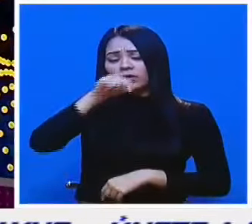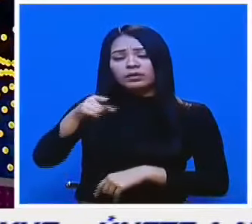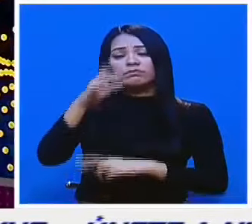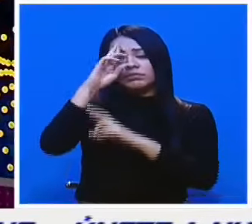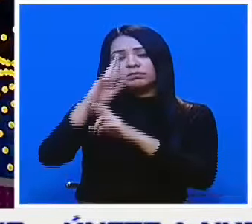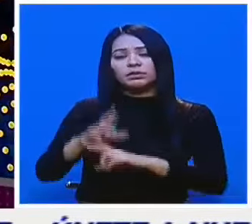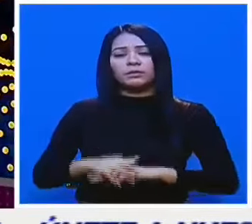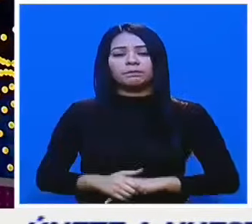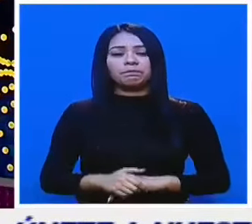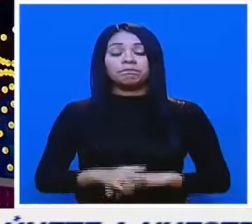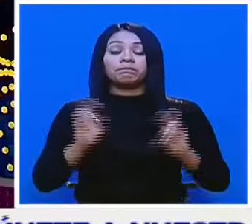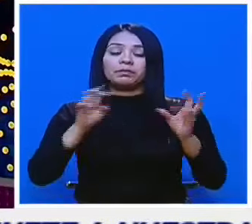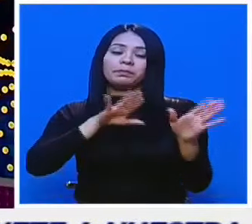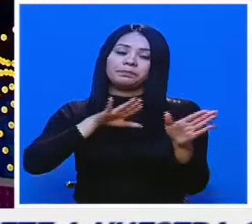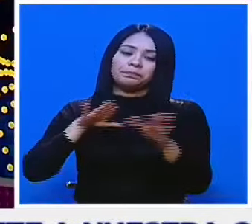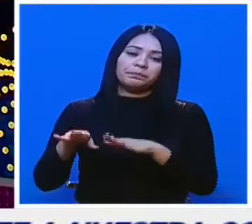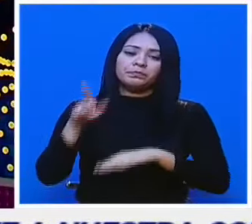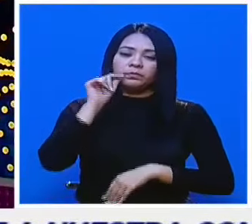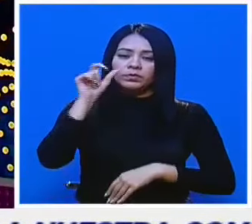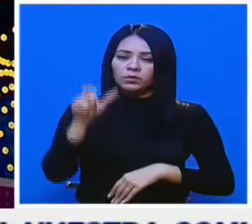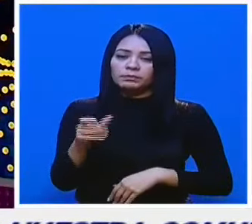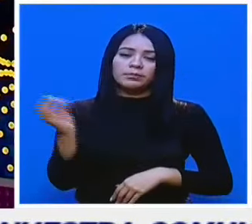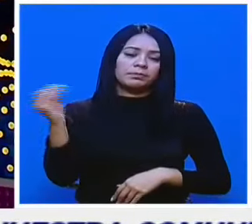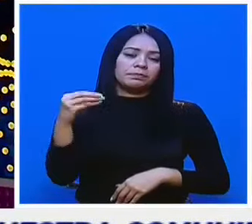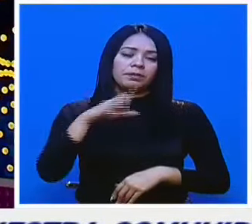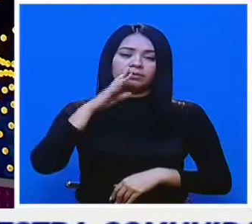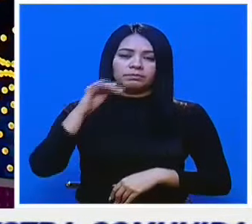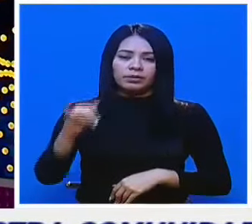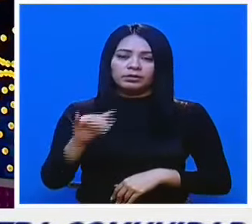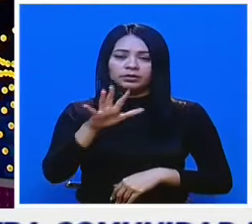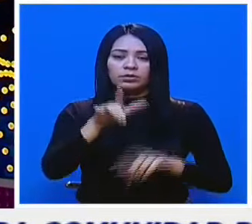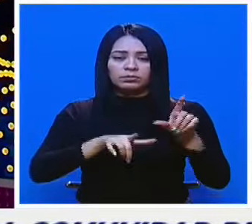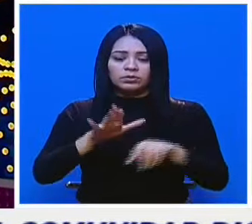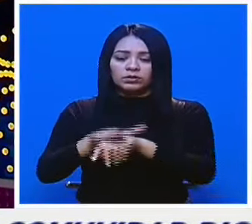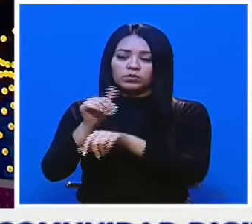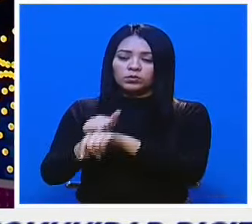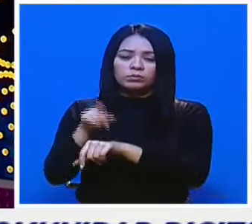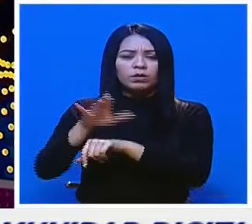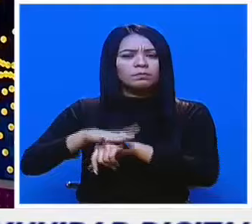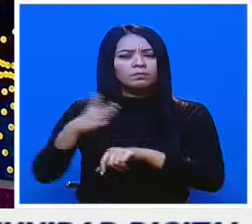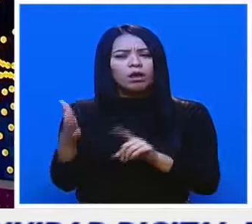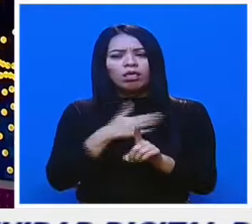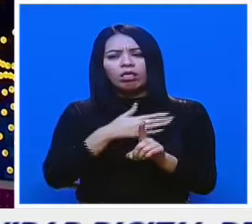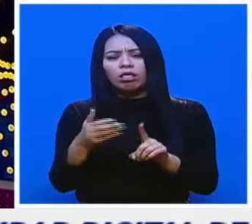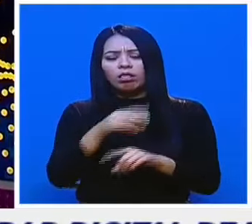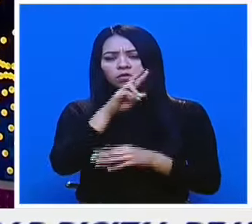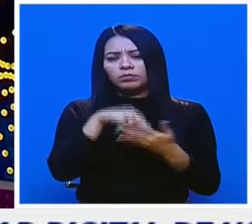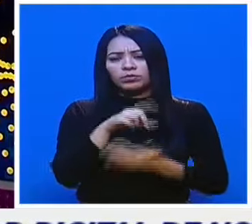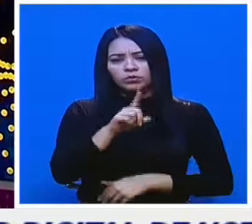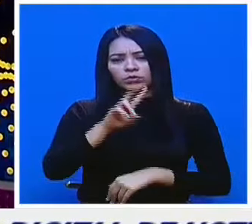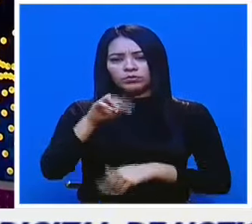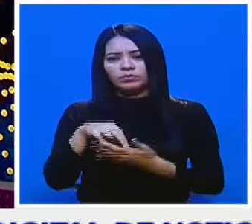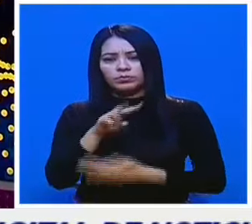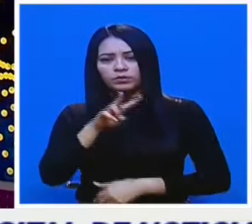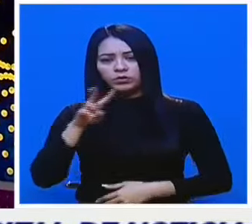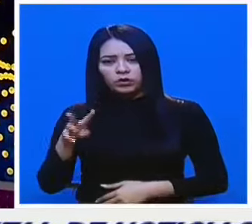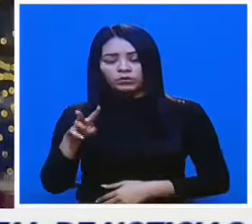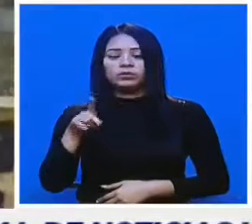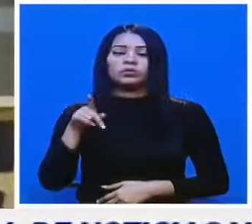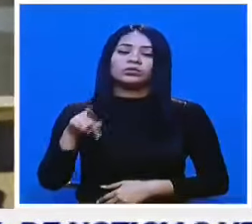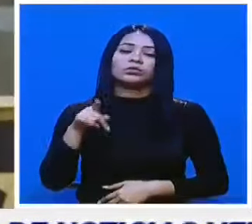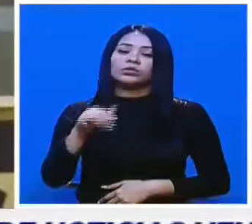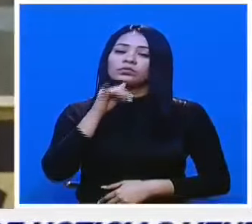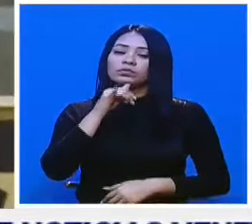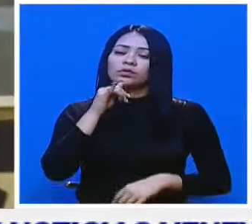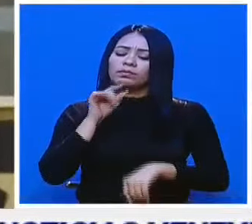Shan DC sigue sumando demandas en su contra otras cinco personas lo acusan por agresión entre los años 2001 y 2022 entre los nuevos